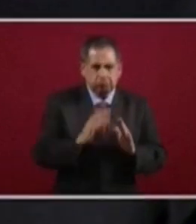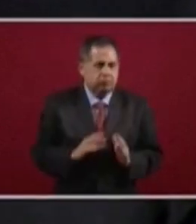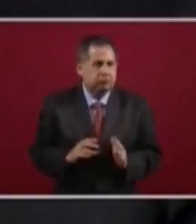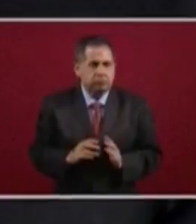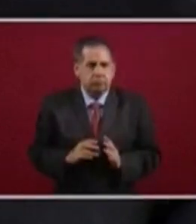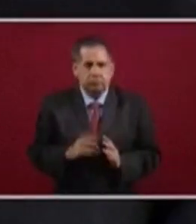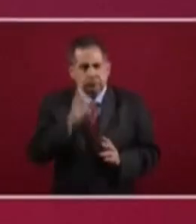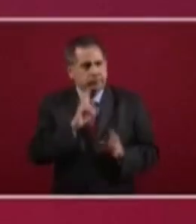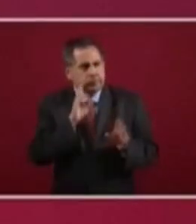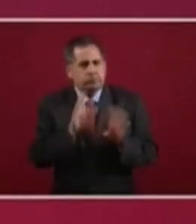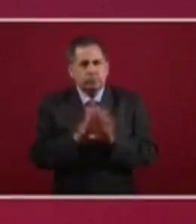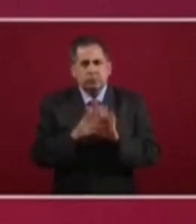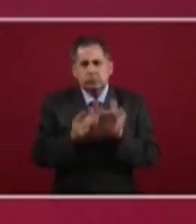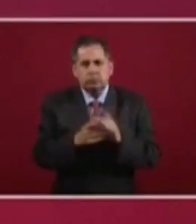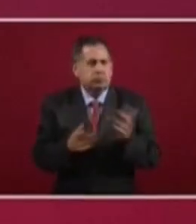ver